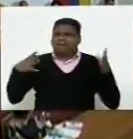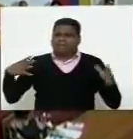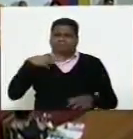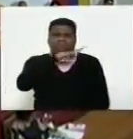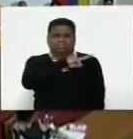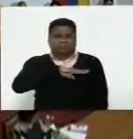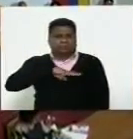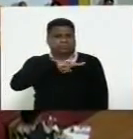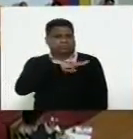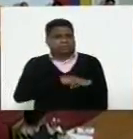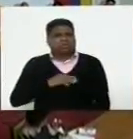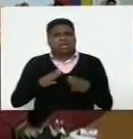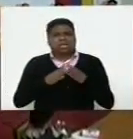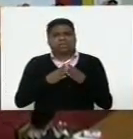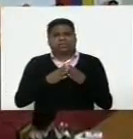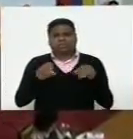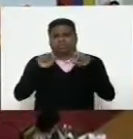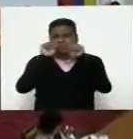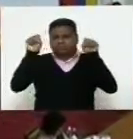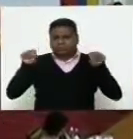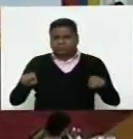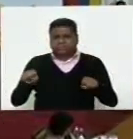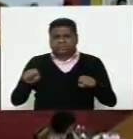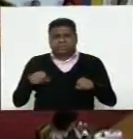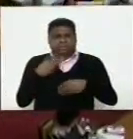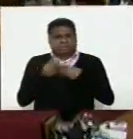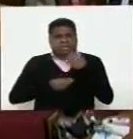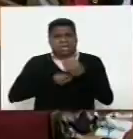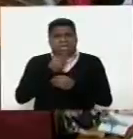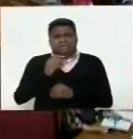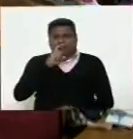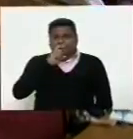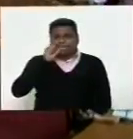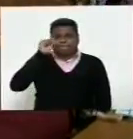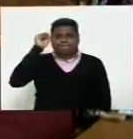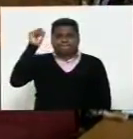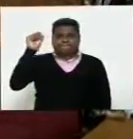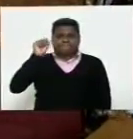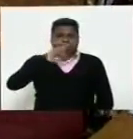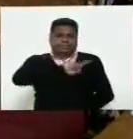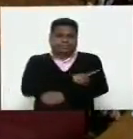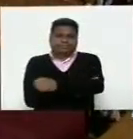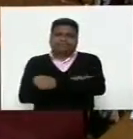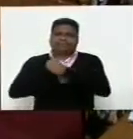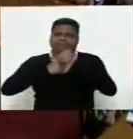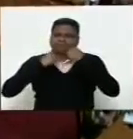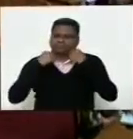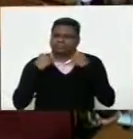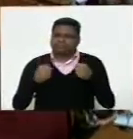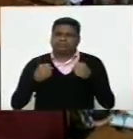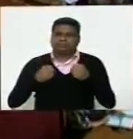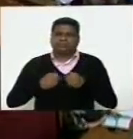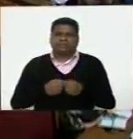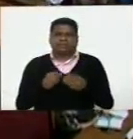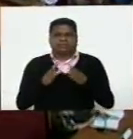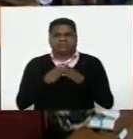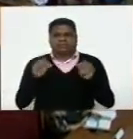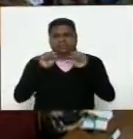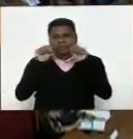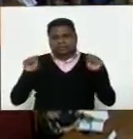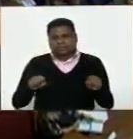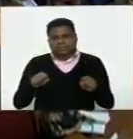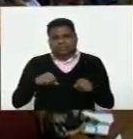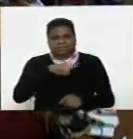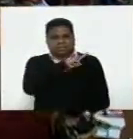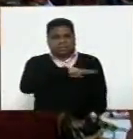ahora todo el sistema que ha creado el presidente Nicolás Maduro, fortaleciendo todo el sistema de misiones